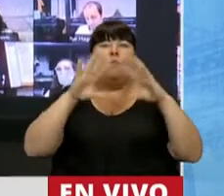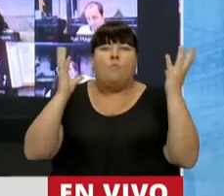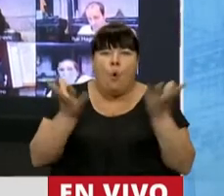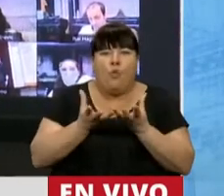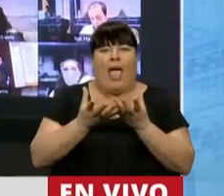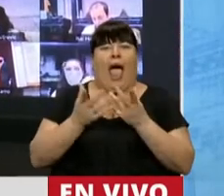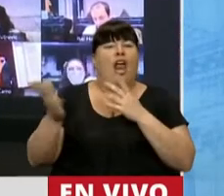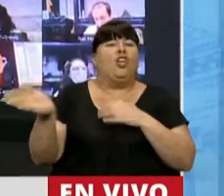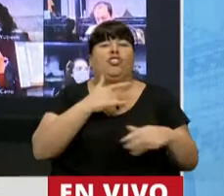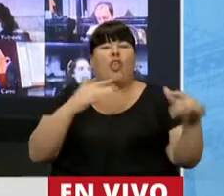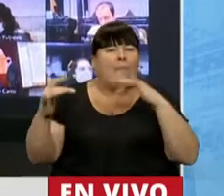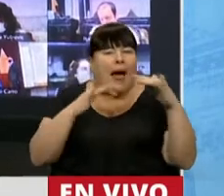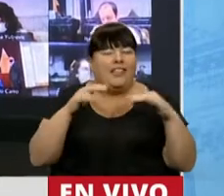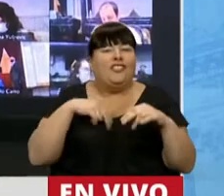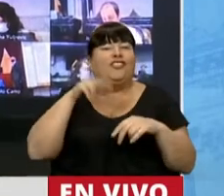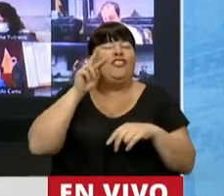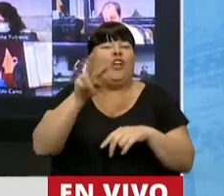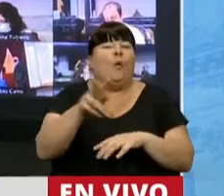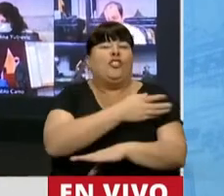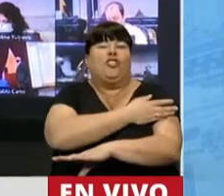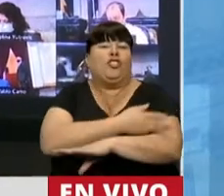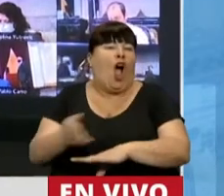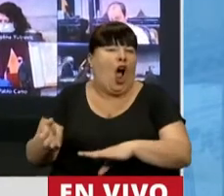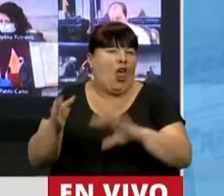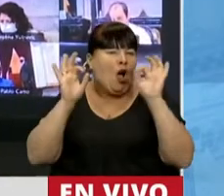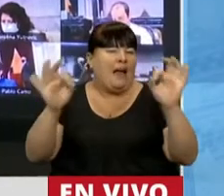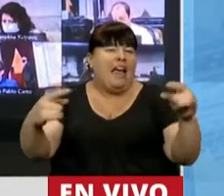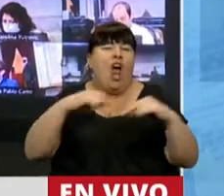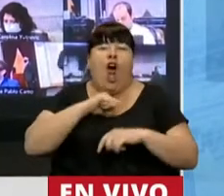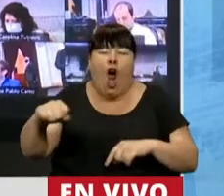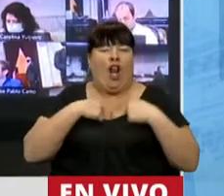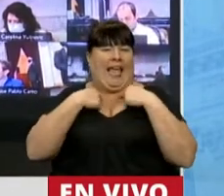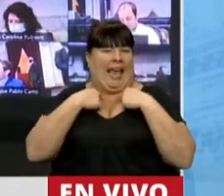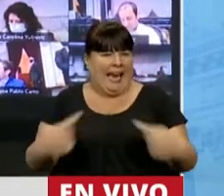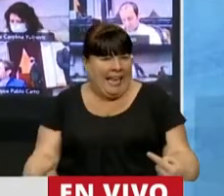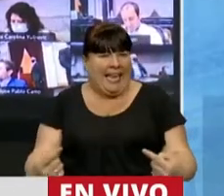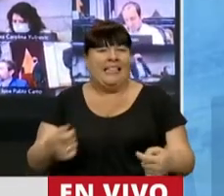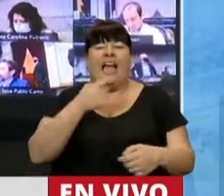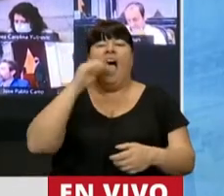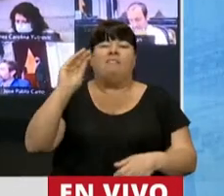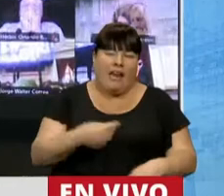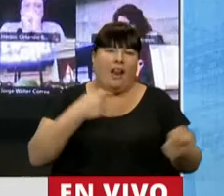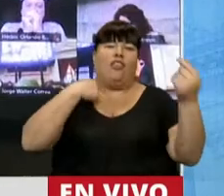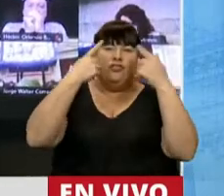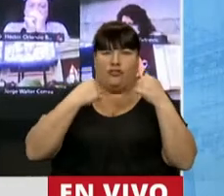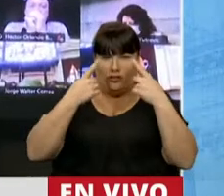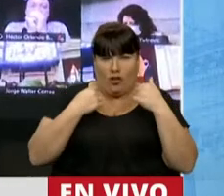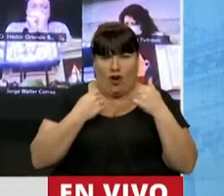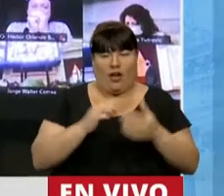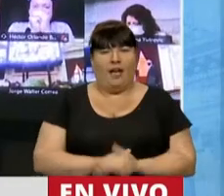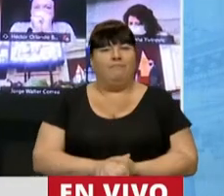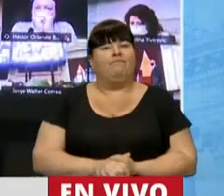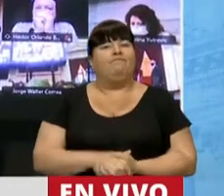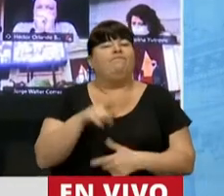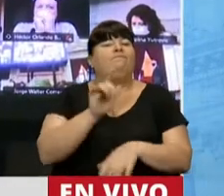en cada partido lo vi desde el principio al final, grité sus goles, lloré sus derrotas. Y